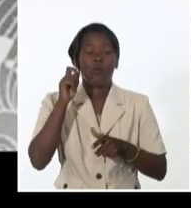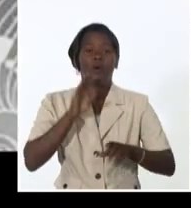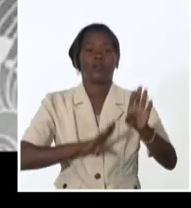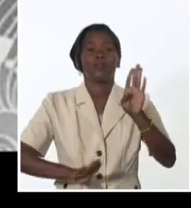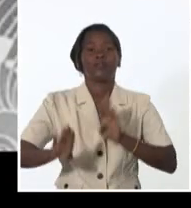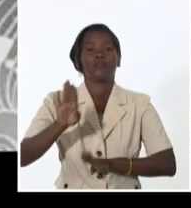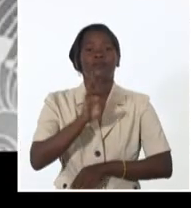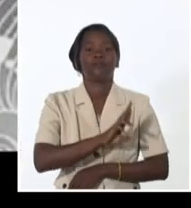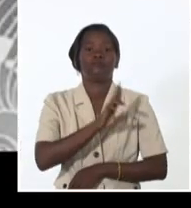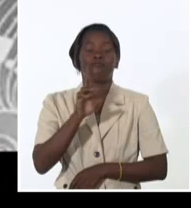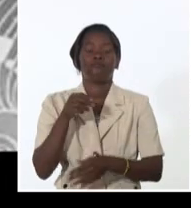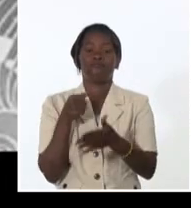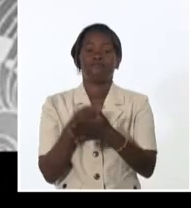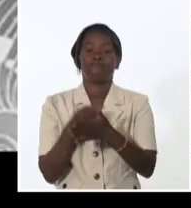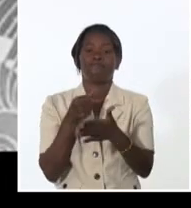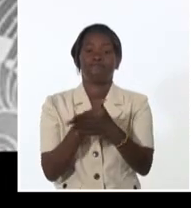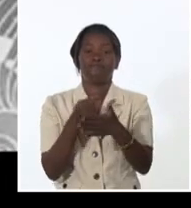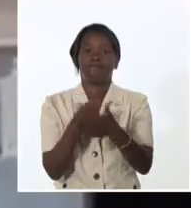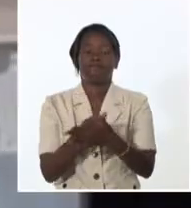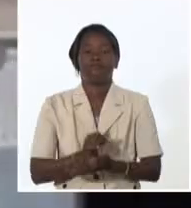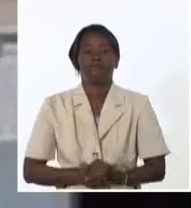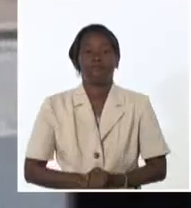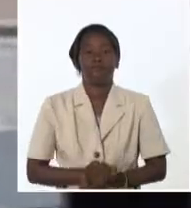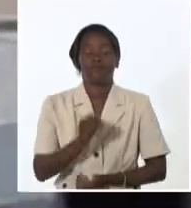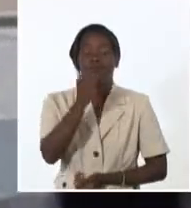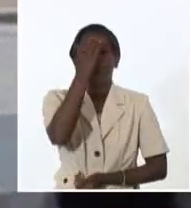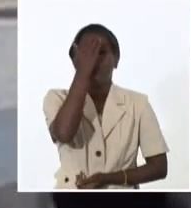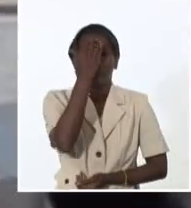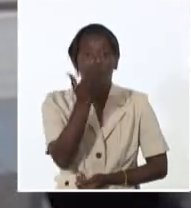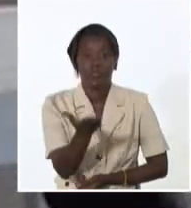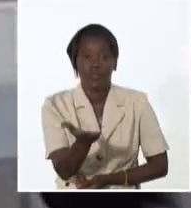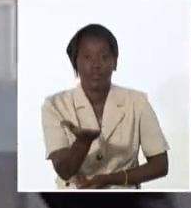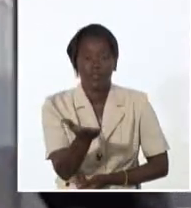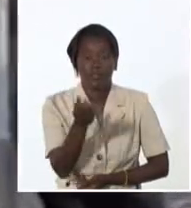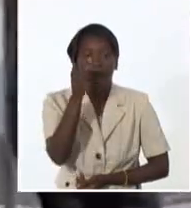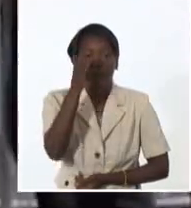y más, vives eternamente